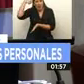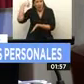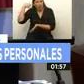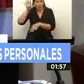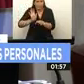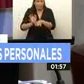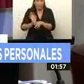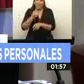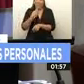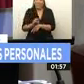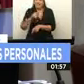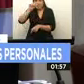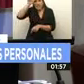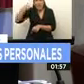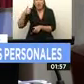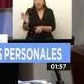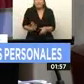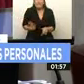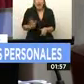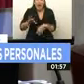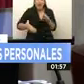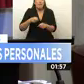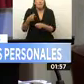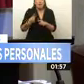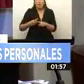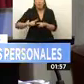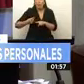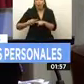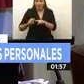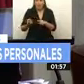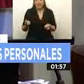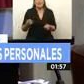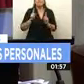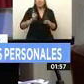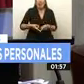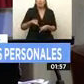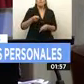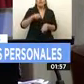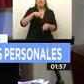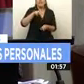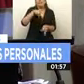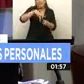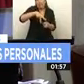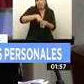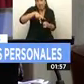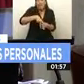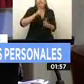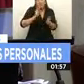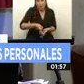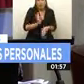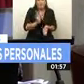definía y hablando de animales también bueno recordar que por ejemplo las yeguas también son herbívoras bueno el león herbívoro